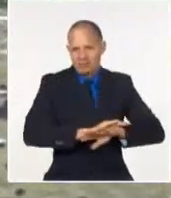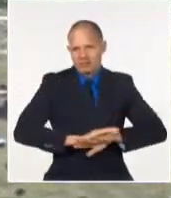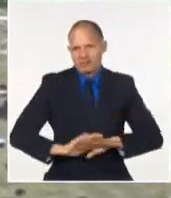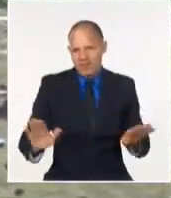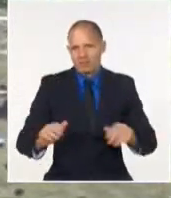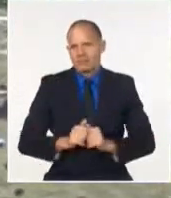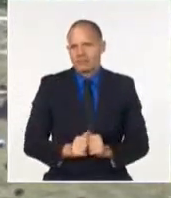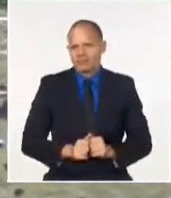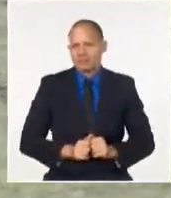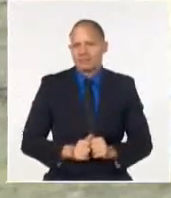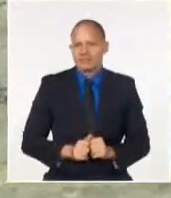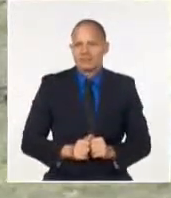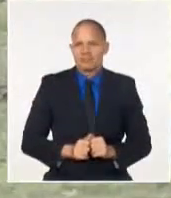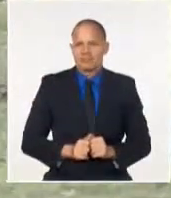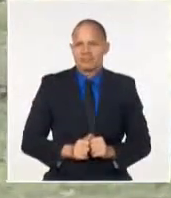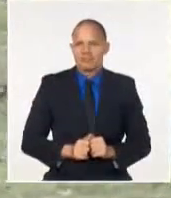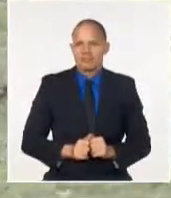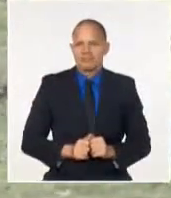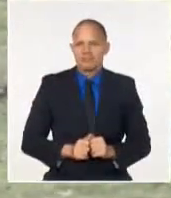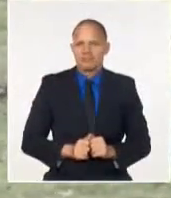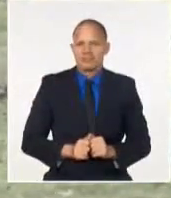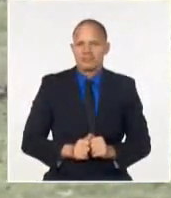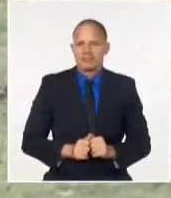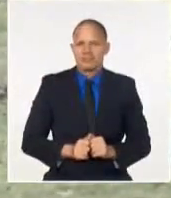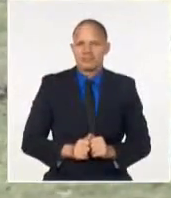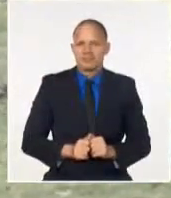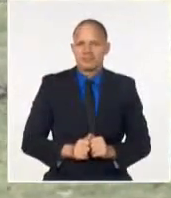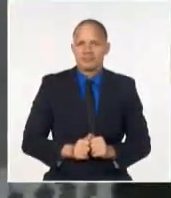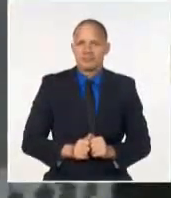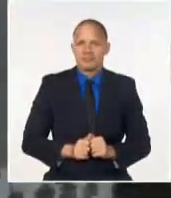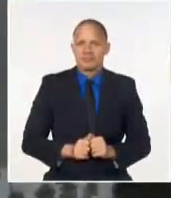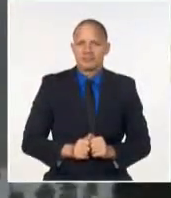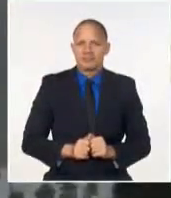Osvaldo Duani, Javier Ferrer Samuel y Manuel Alejandro Reyes para el Canal Cubano de Noticias.